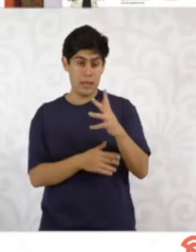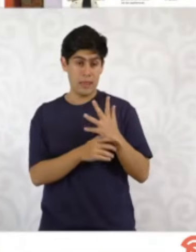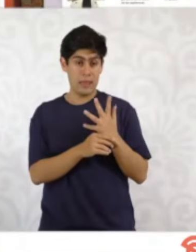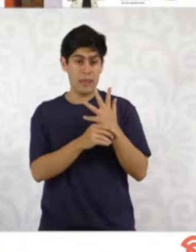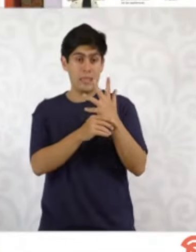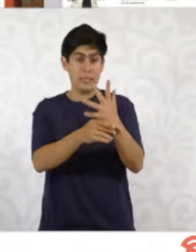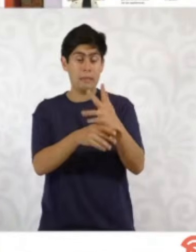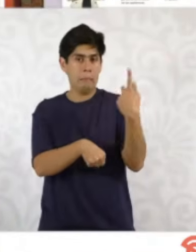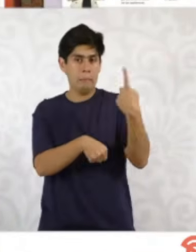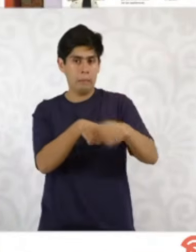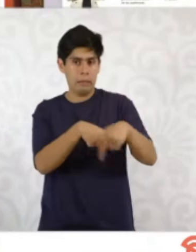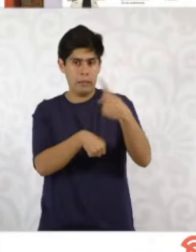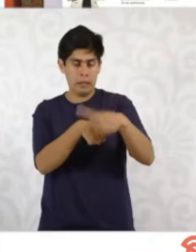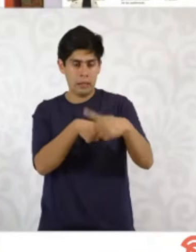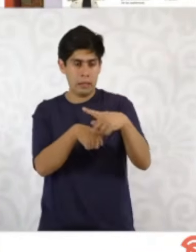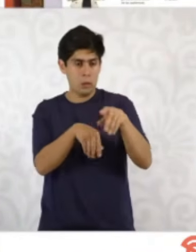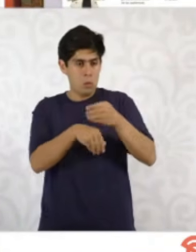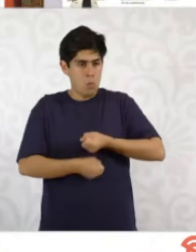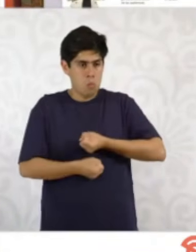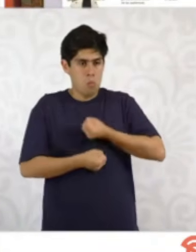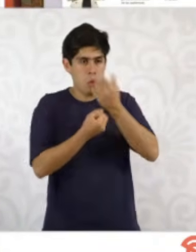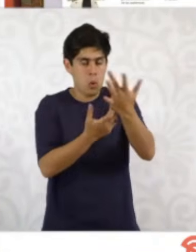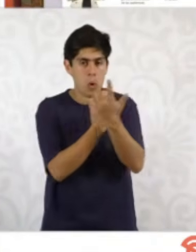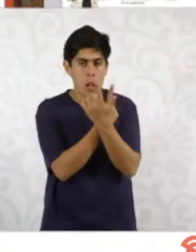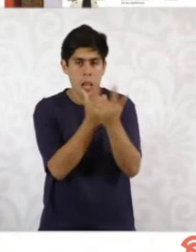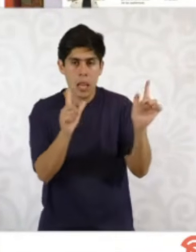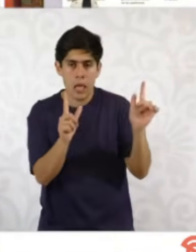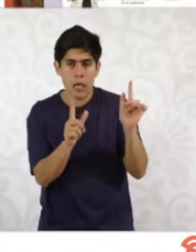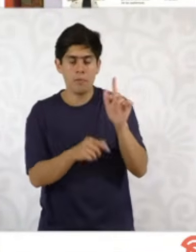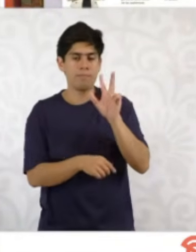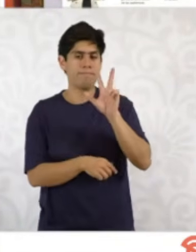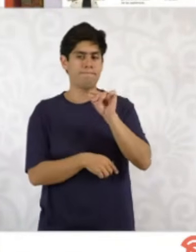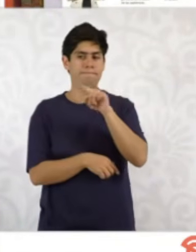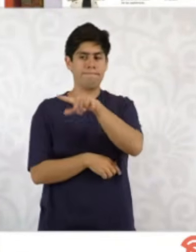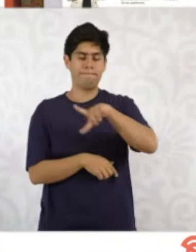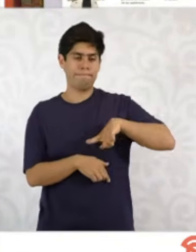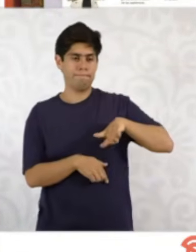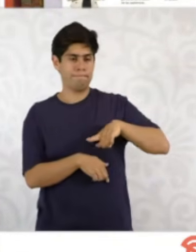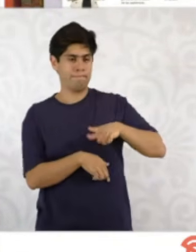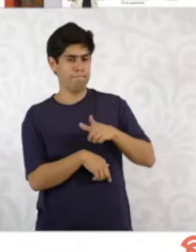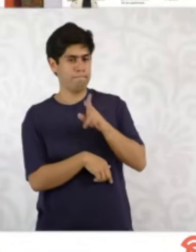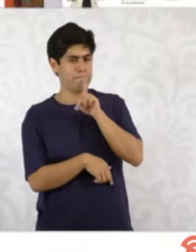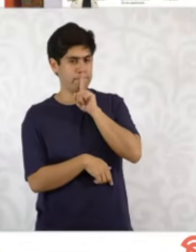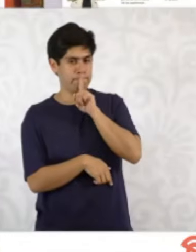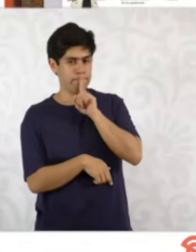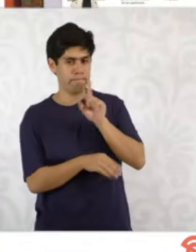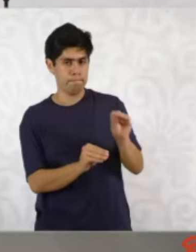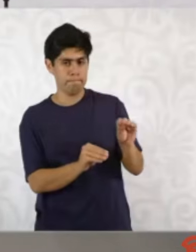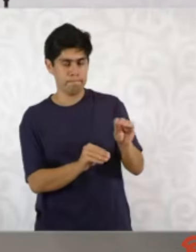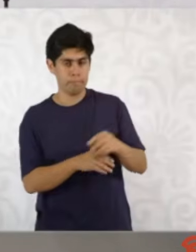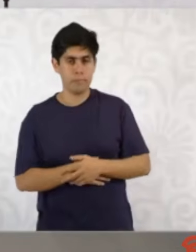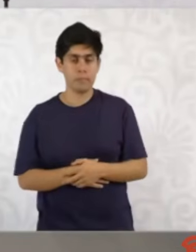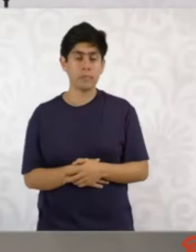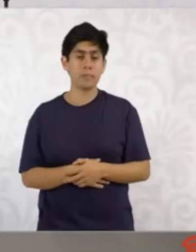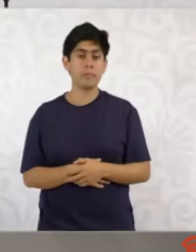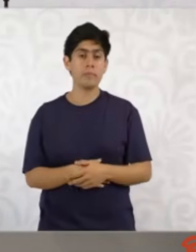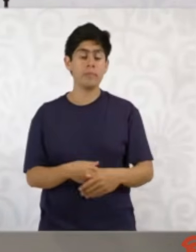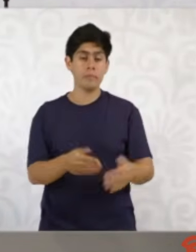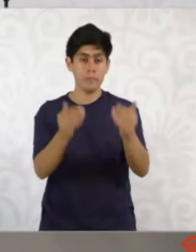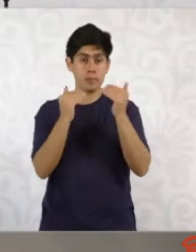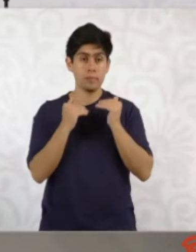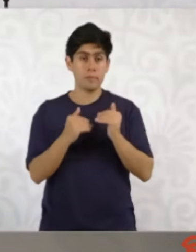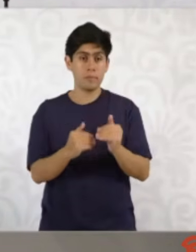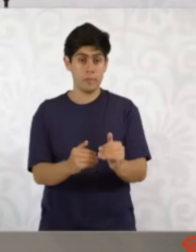por lineamientos, no precisamente lo que la CIRT expresó. Anuncian consultas sobre lineamientos